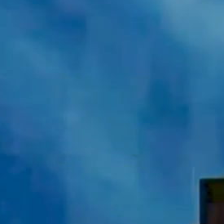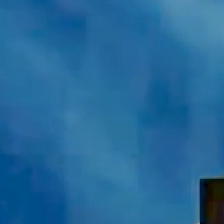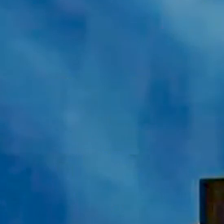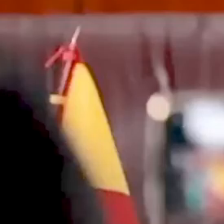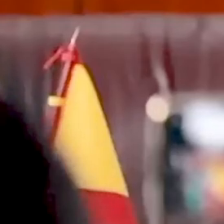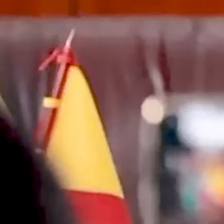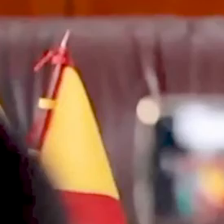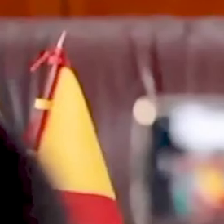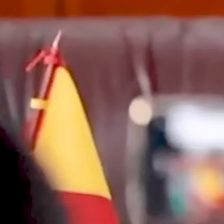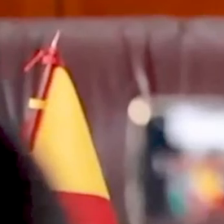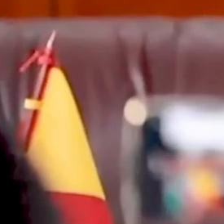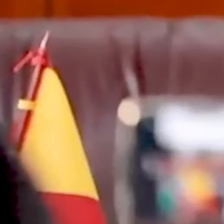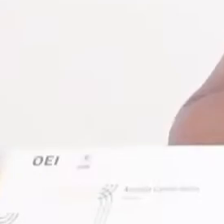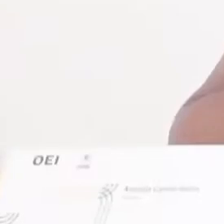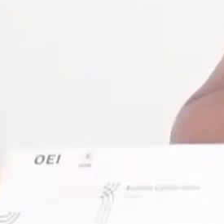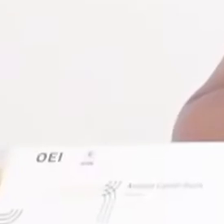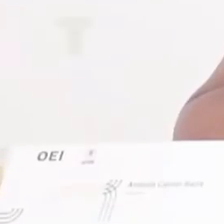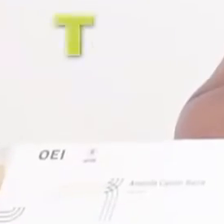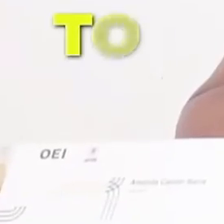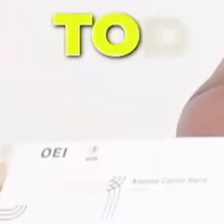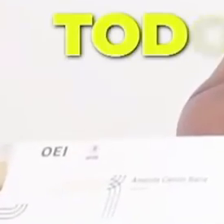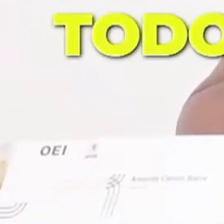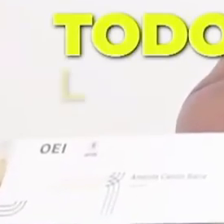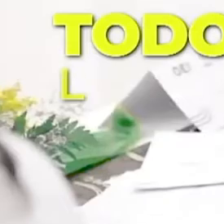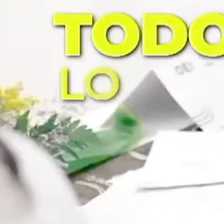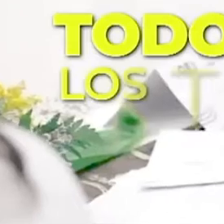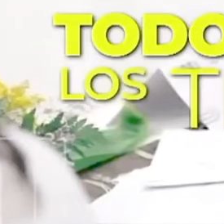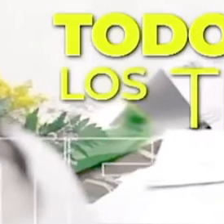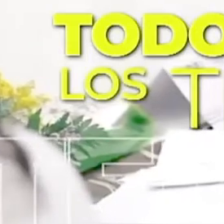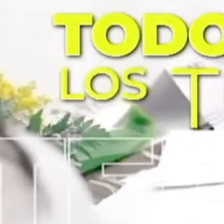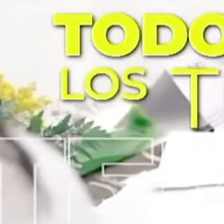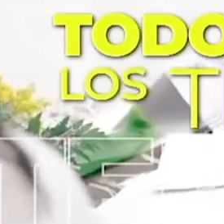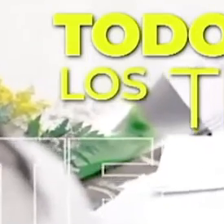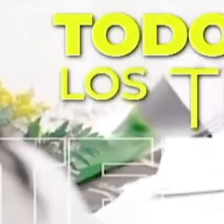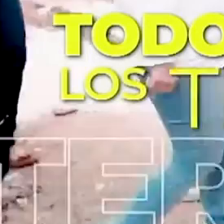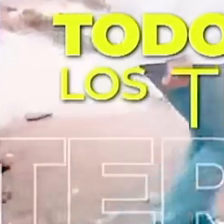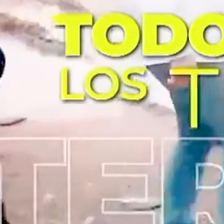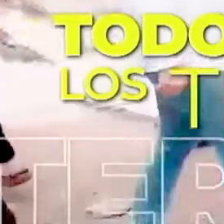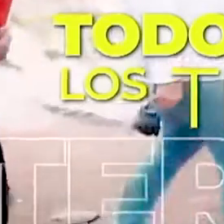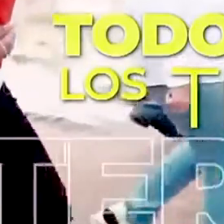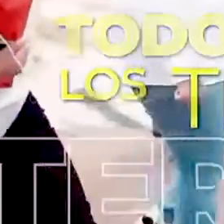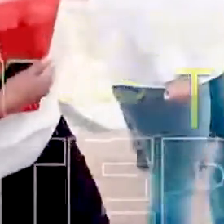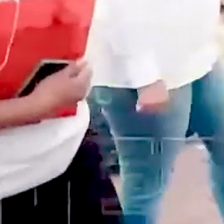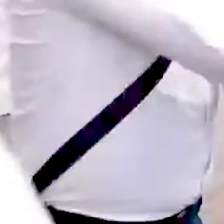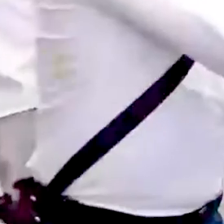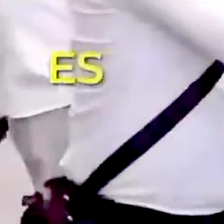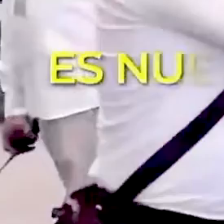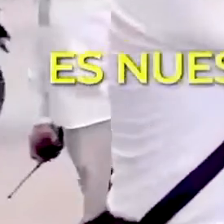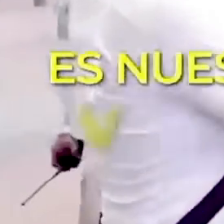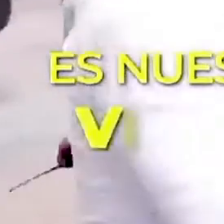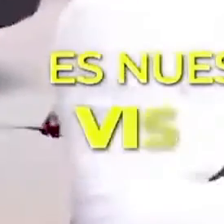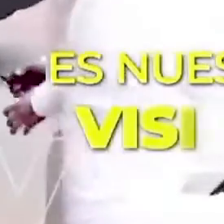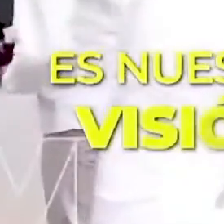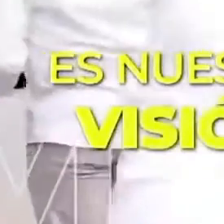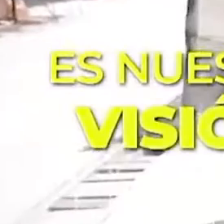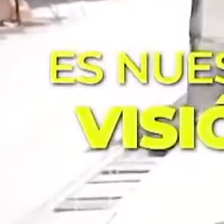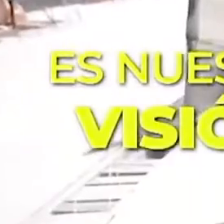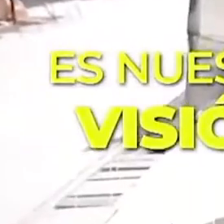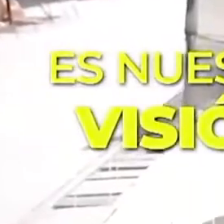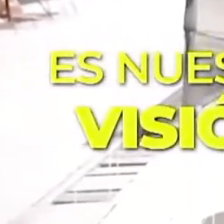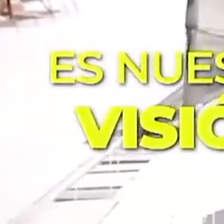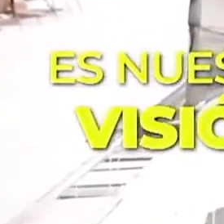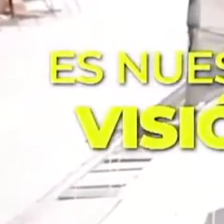pesos. El trabajo de la Procuraduría General de la Nación en todos los territorios en tiempo oportuno es nuestra